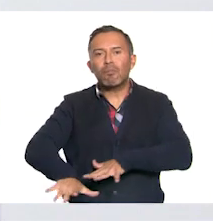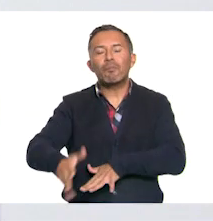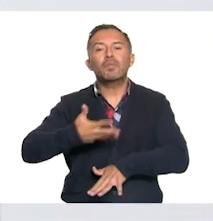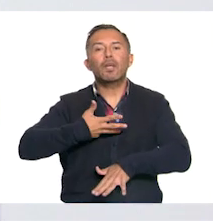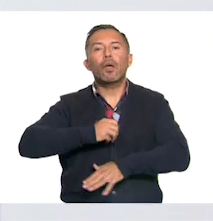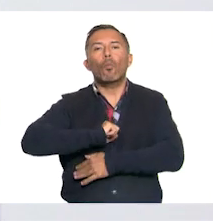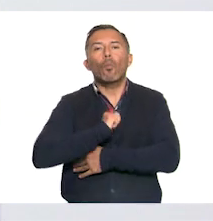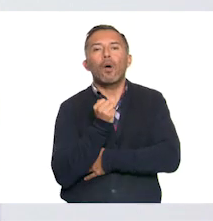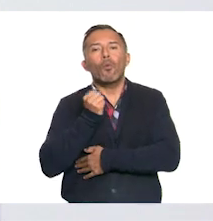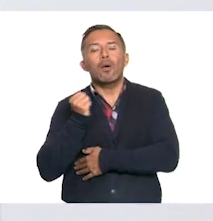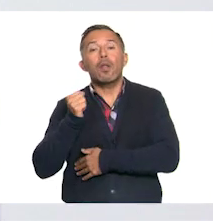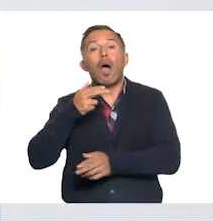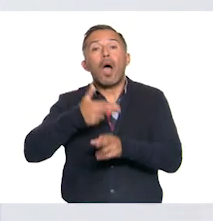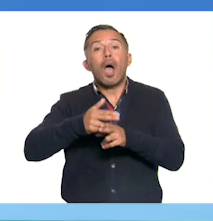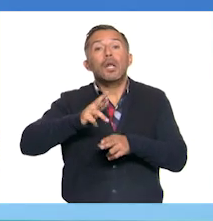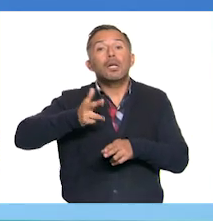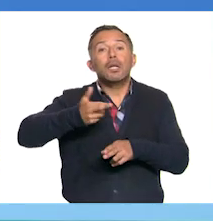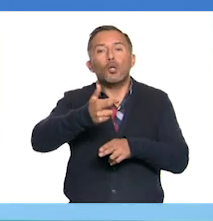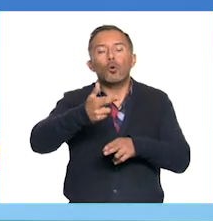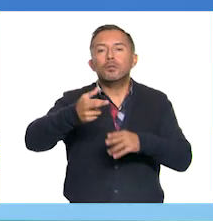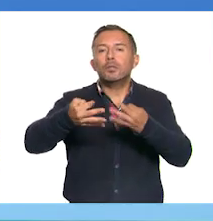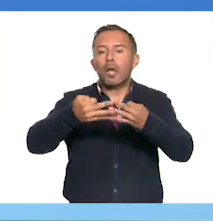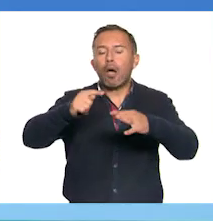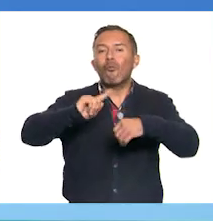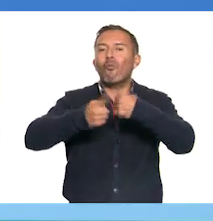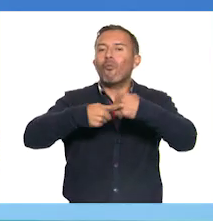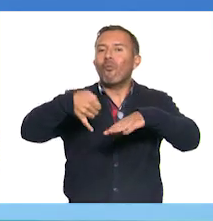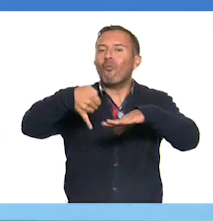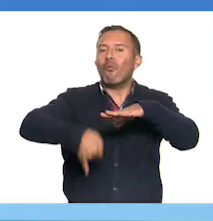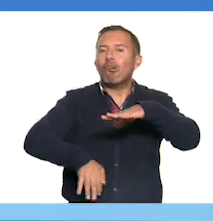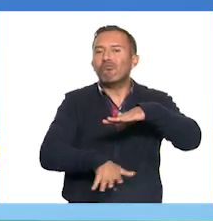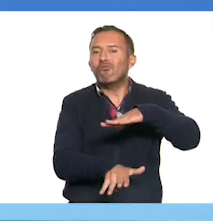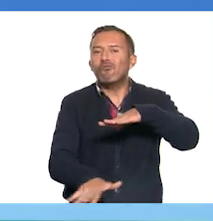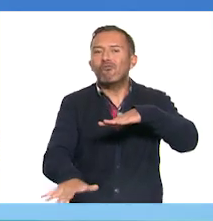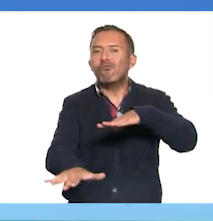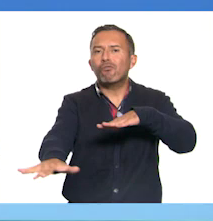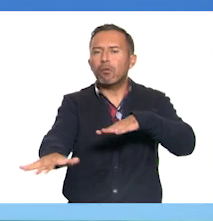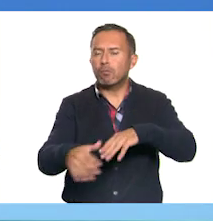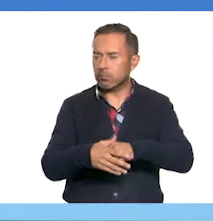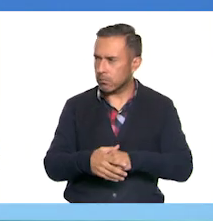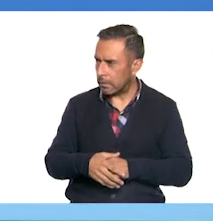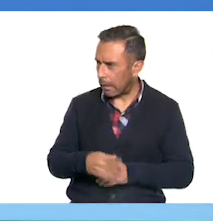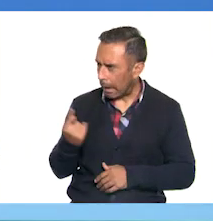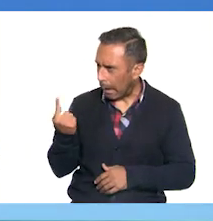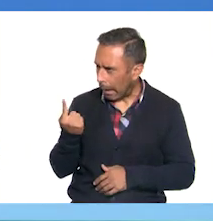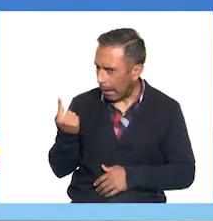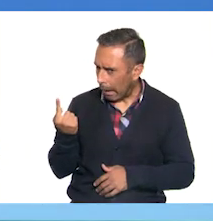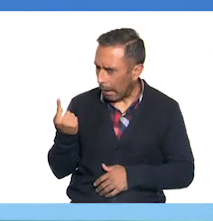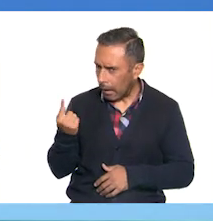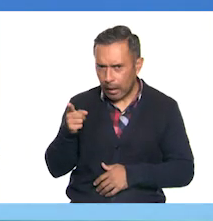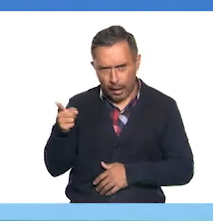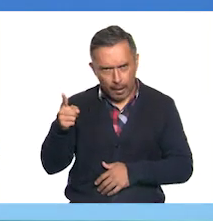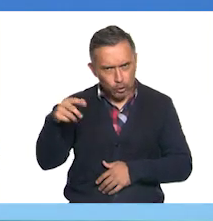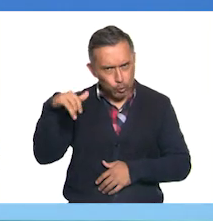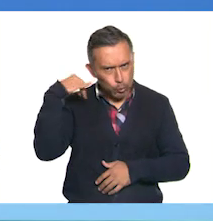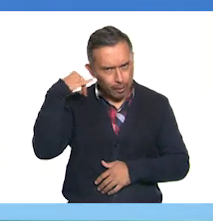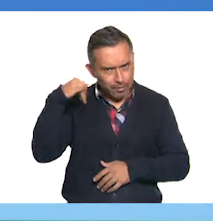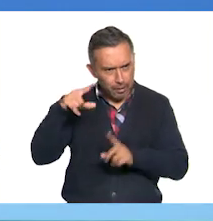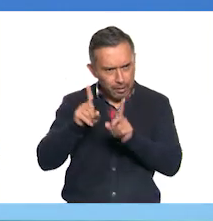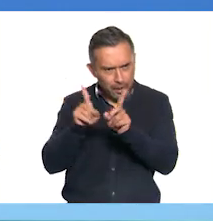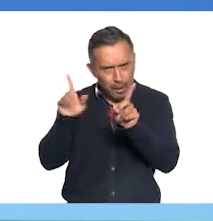ríos subterráneos. Ay, maestra, ¿me está diciendo que los ríos de la península de